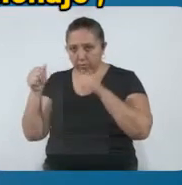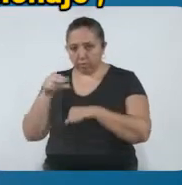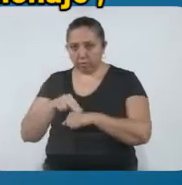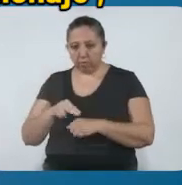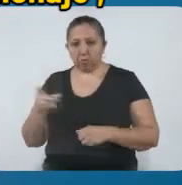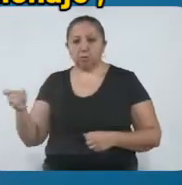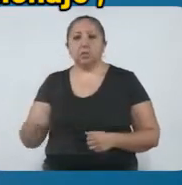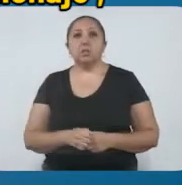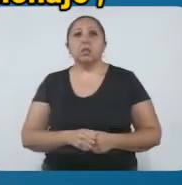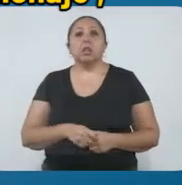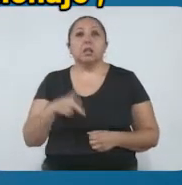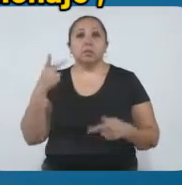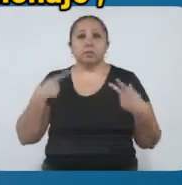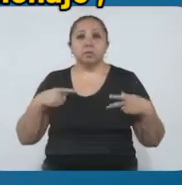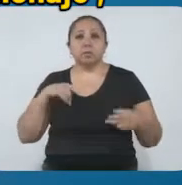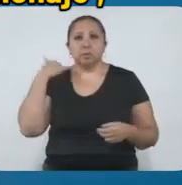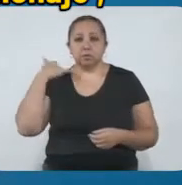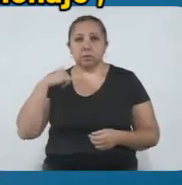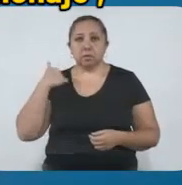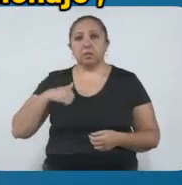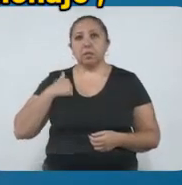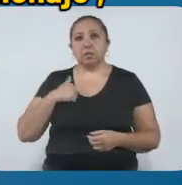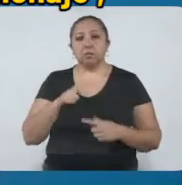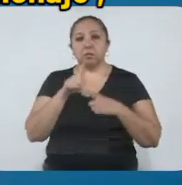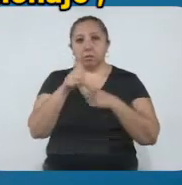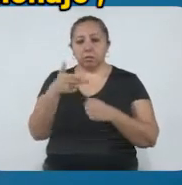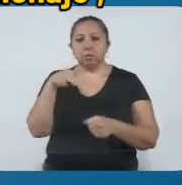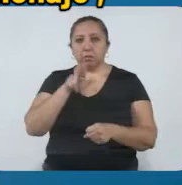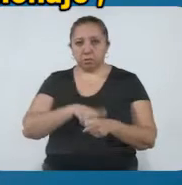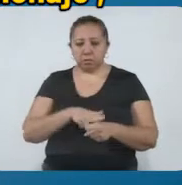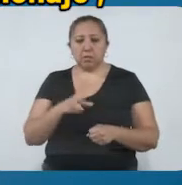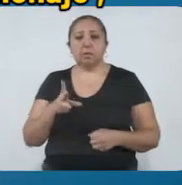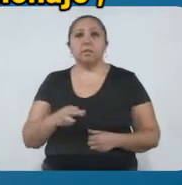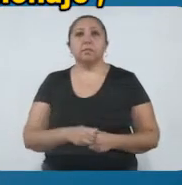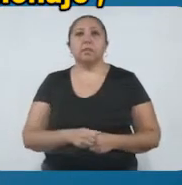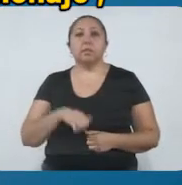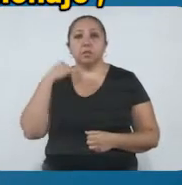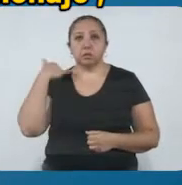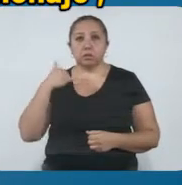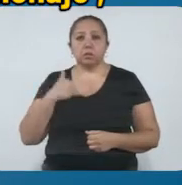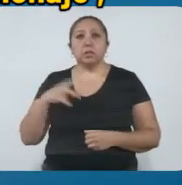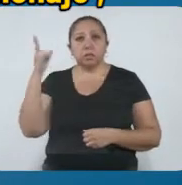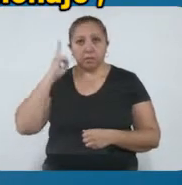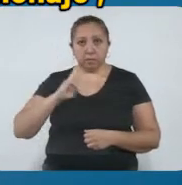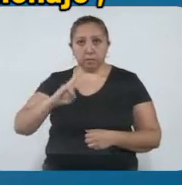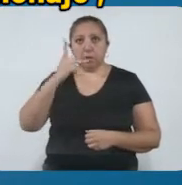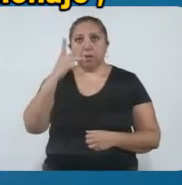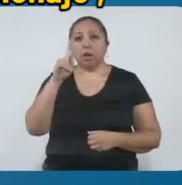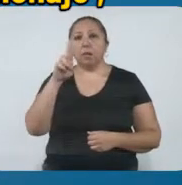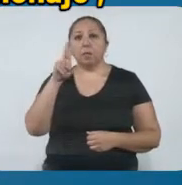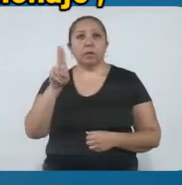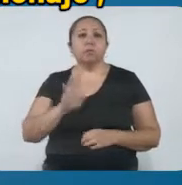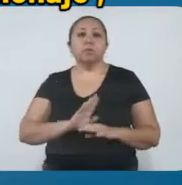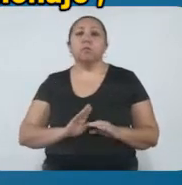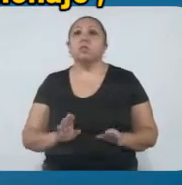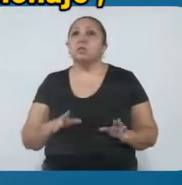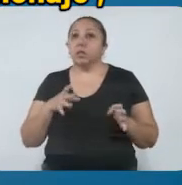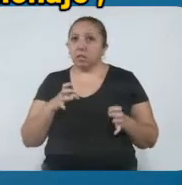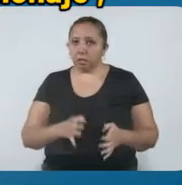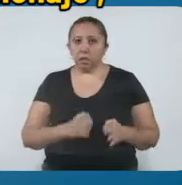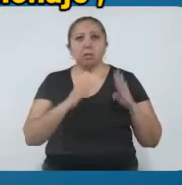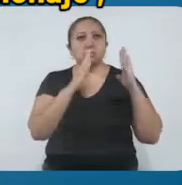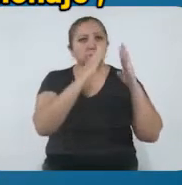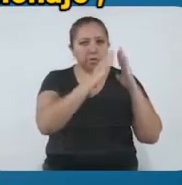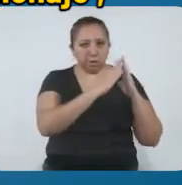paciente yucateca contagiada y diagnosticada en Canadá continúa hospitalizada. La yucateca que viajó a Perú y ahí dio positivo está en su